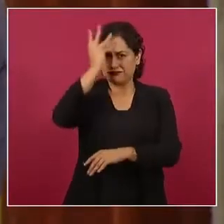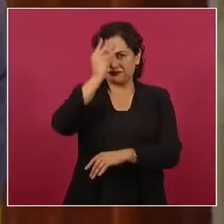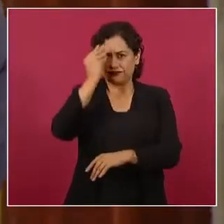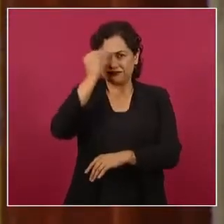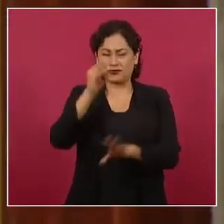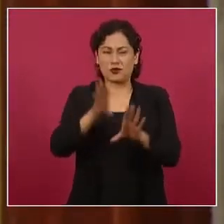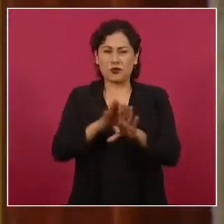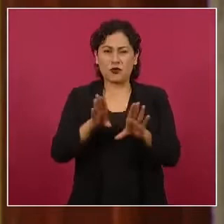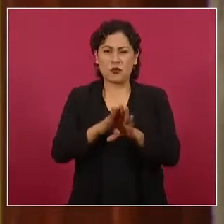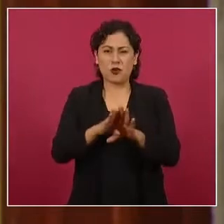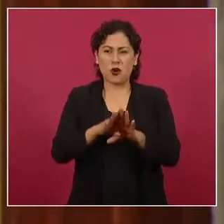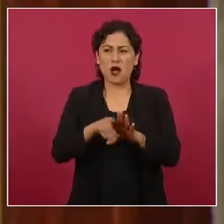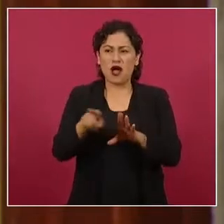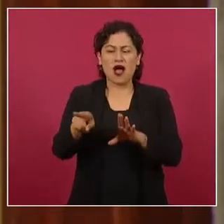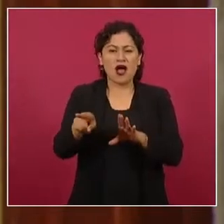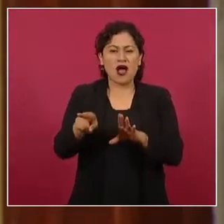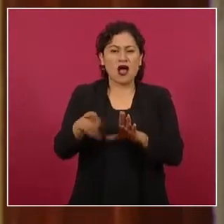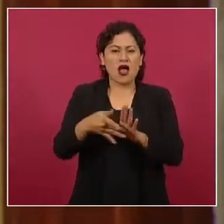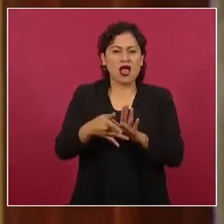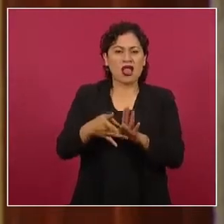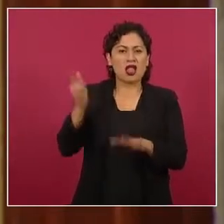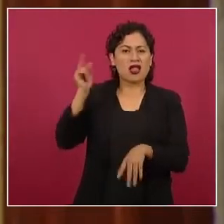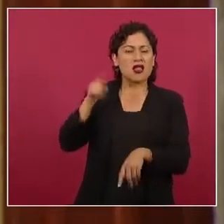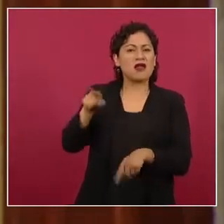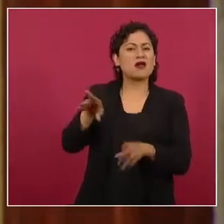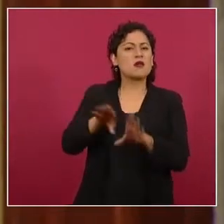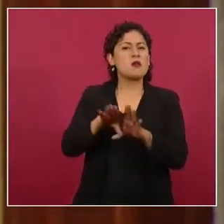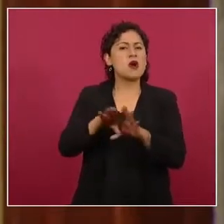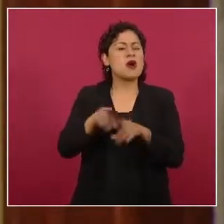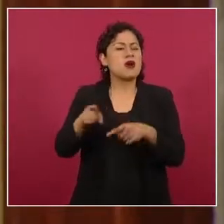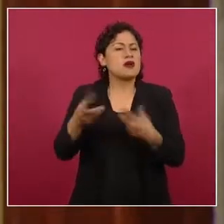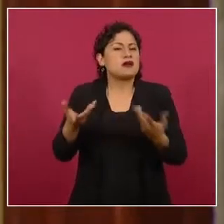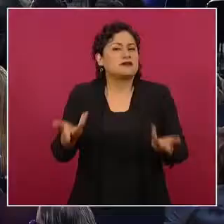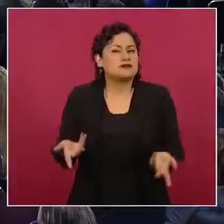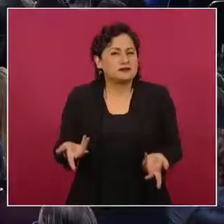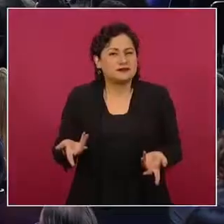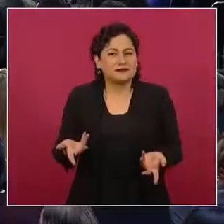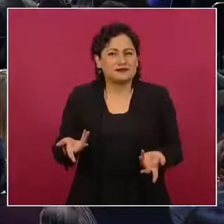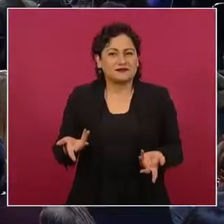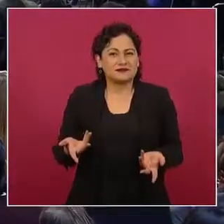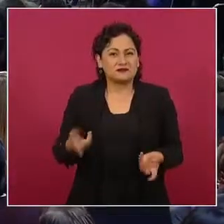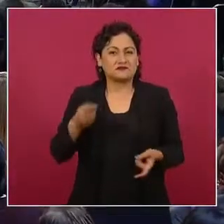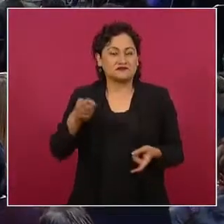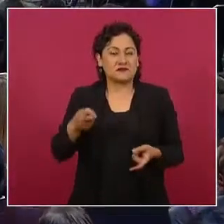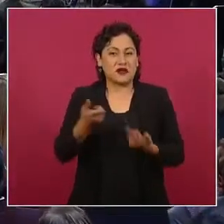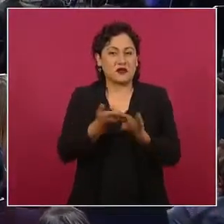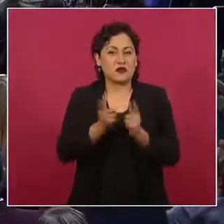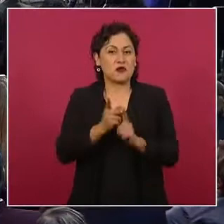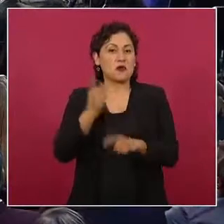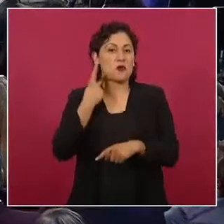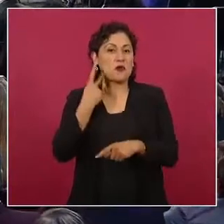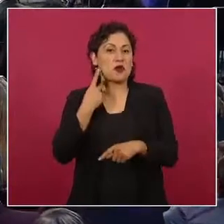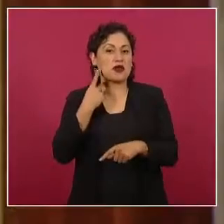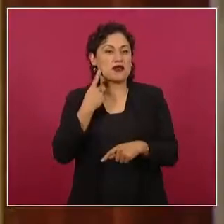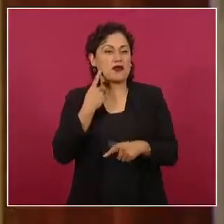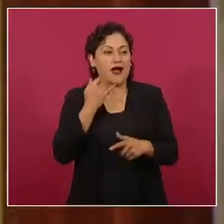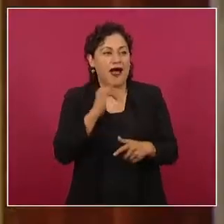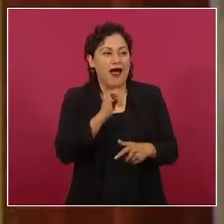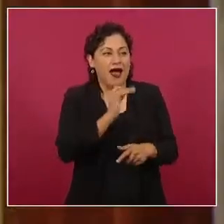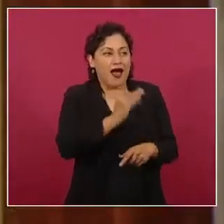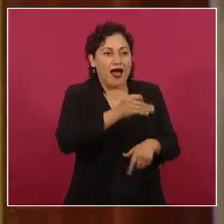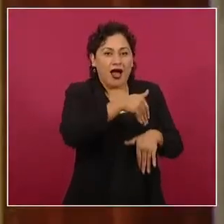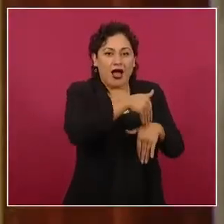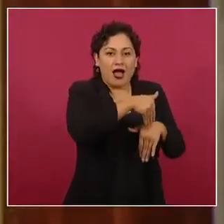utilizado, sino va a contribuir al deterioro de su propia organización,